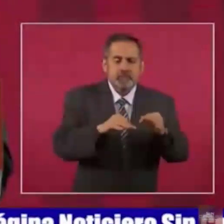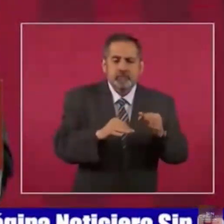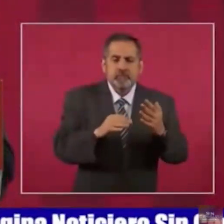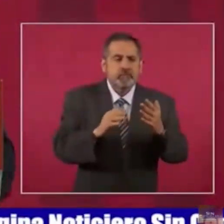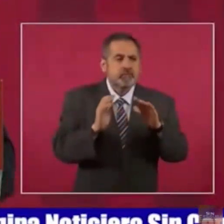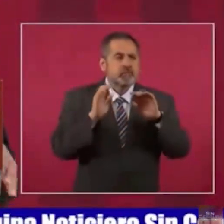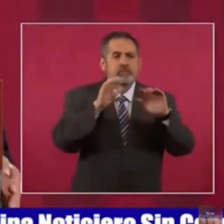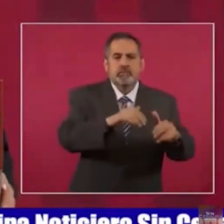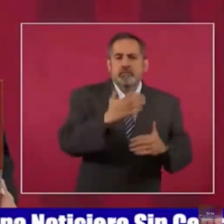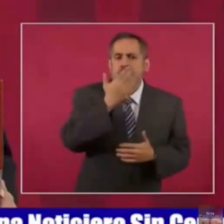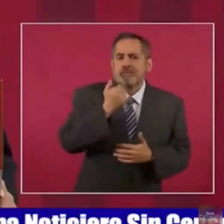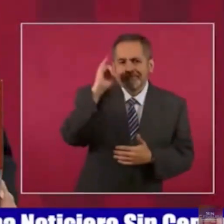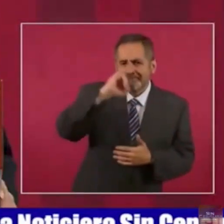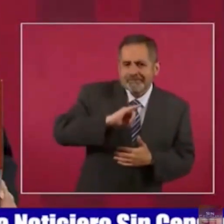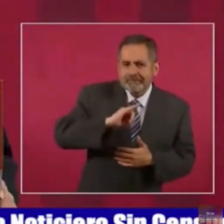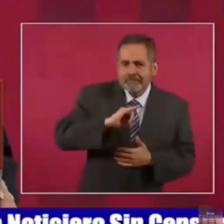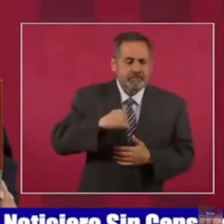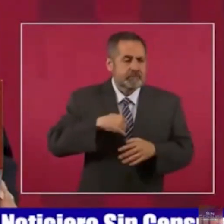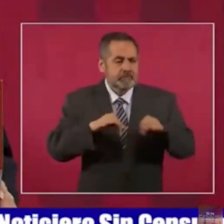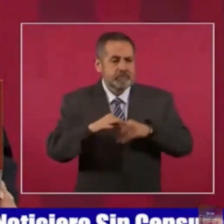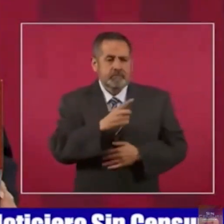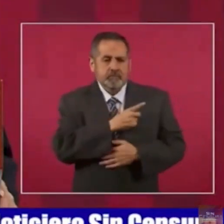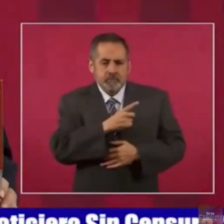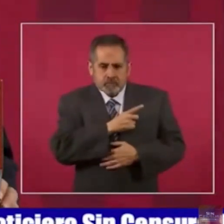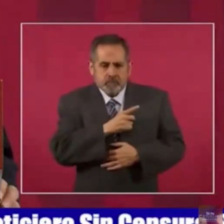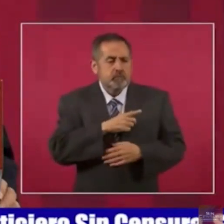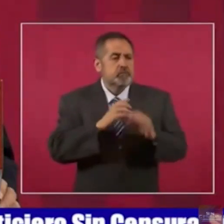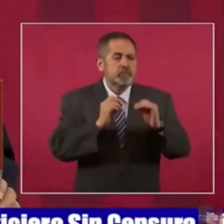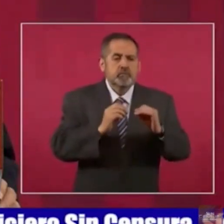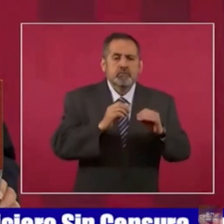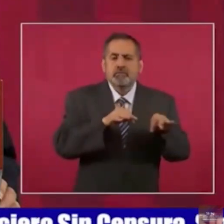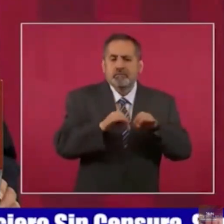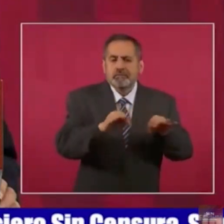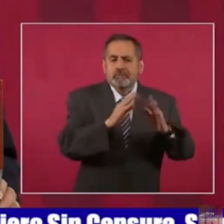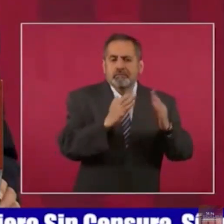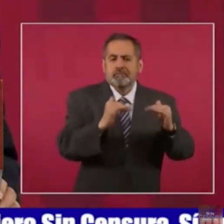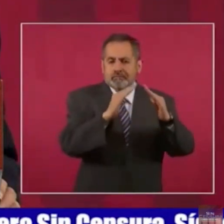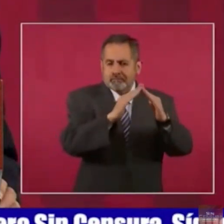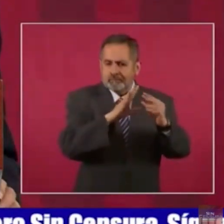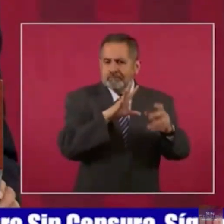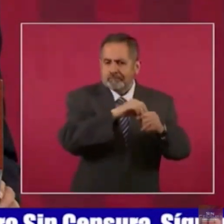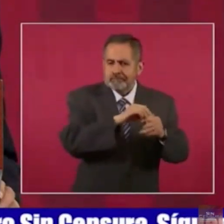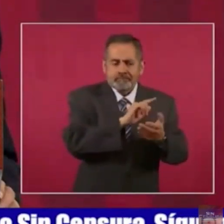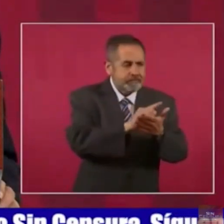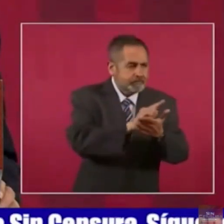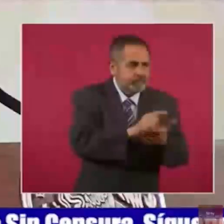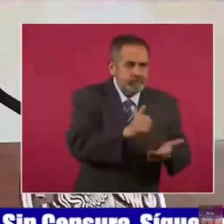Obrador, y él mismo lo ha reconocido, no lo puso un grupúsculo de personas ni una élite